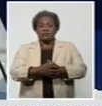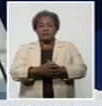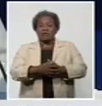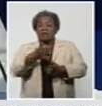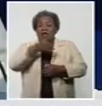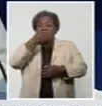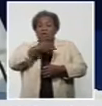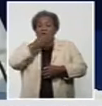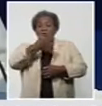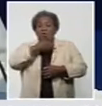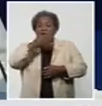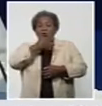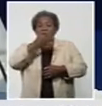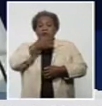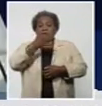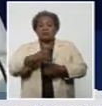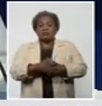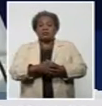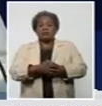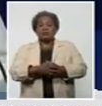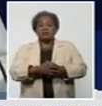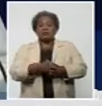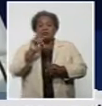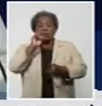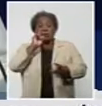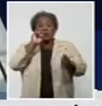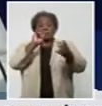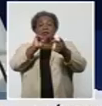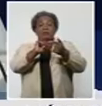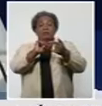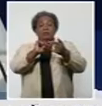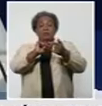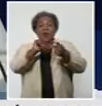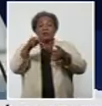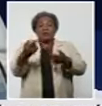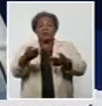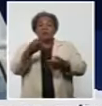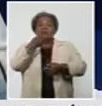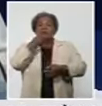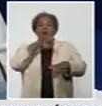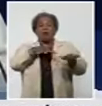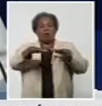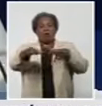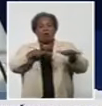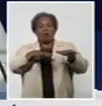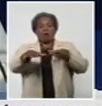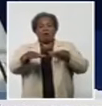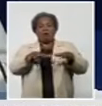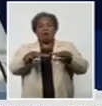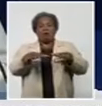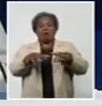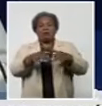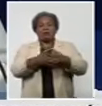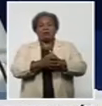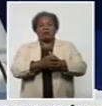en los últimos días con el objetivo de que se pueda accionar con estos grupos de